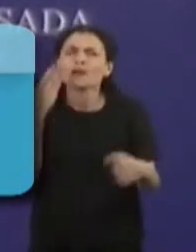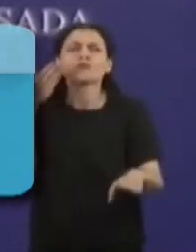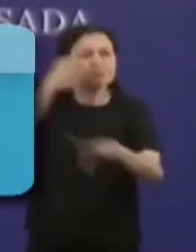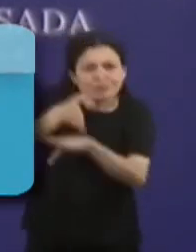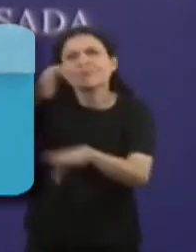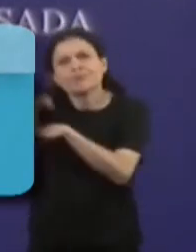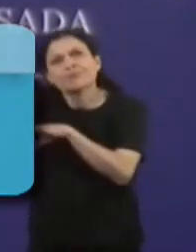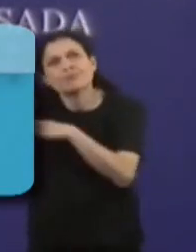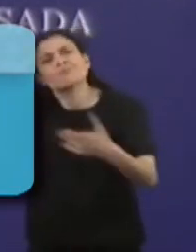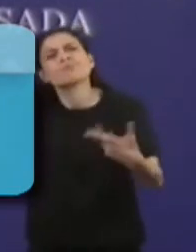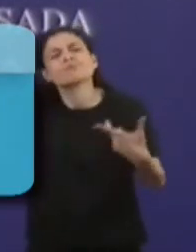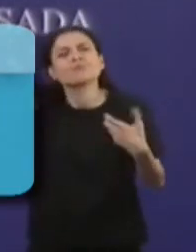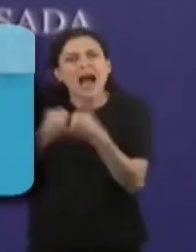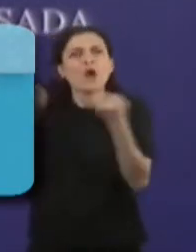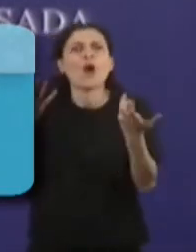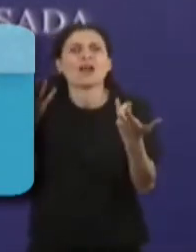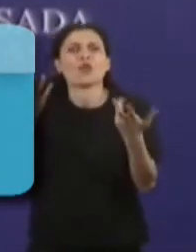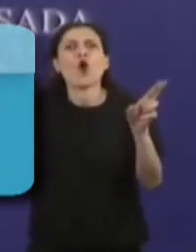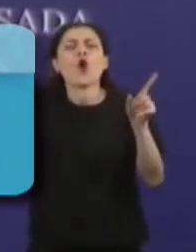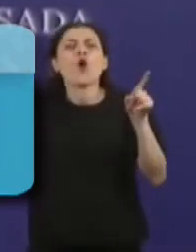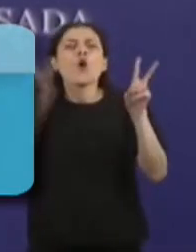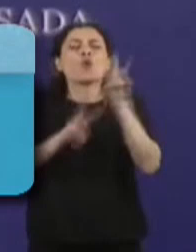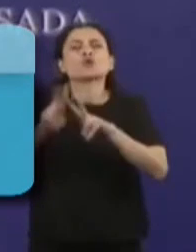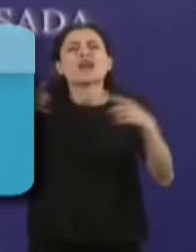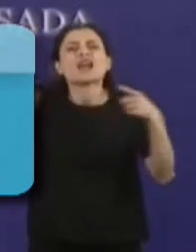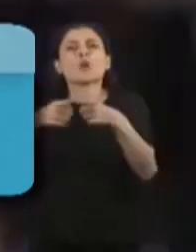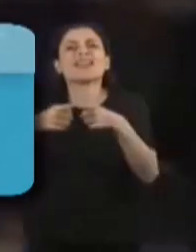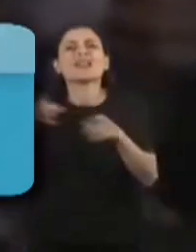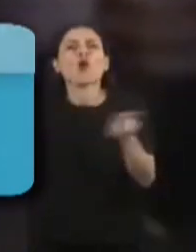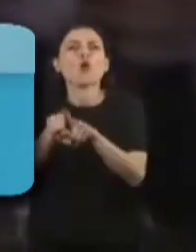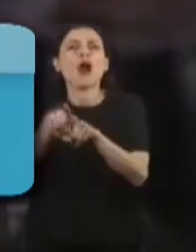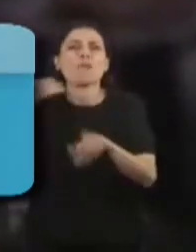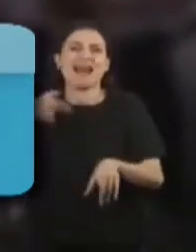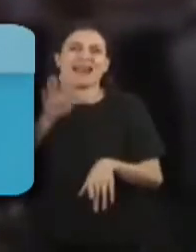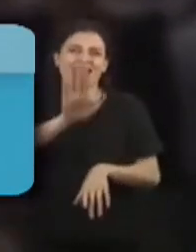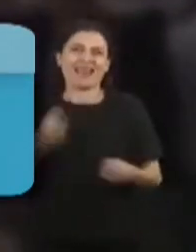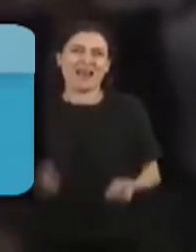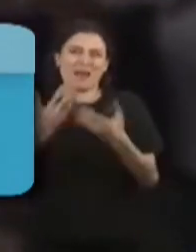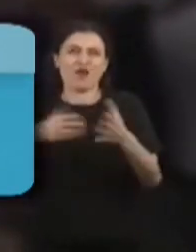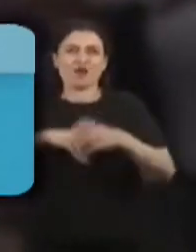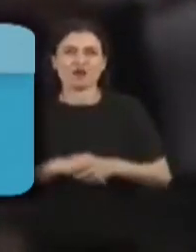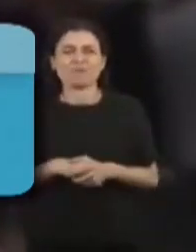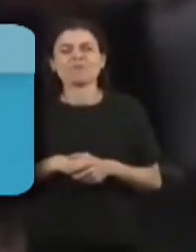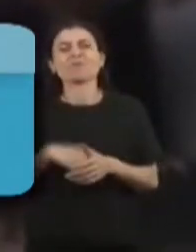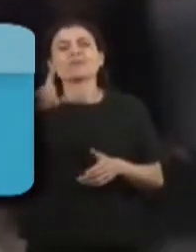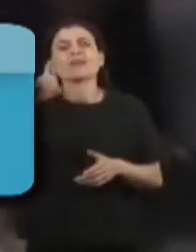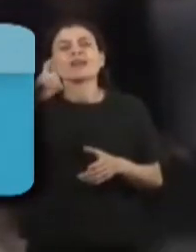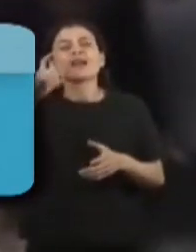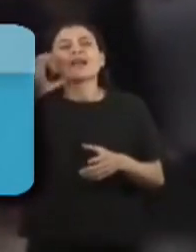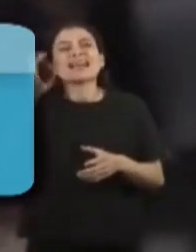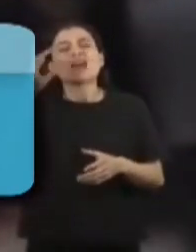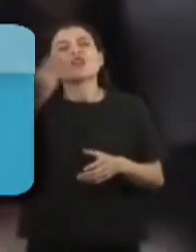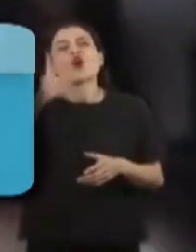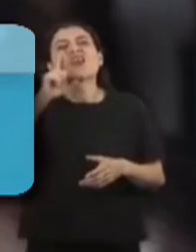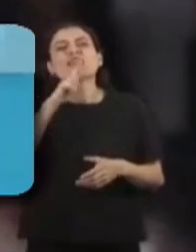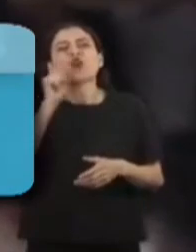camino en común para la Argentina, ¿no? ¿Qué tal, ministro? Juan Pablo Peralta para Concierto del Litoral y Fénix Buenos Aires. Bueno, en